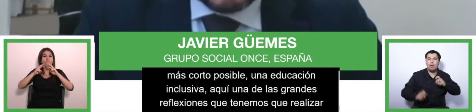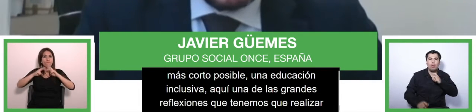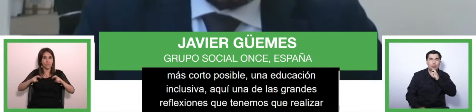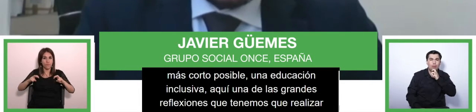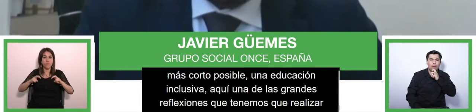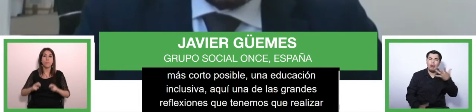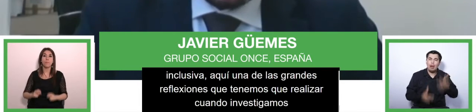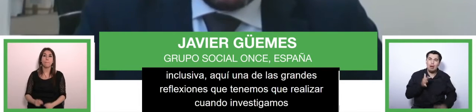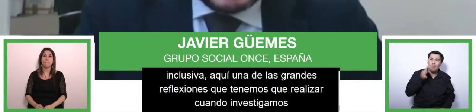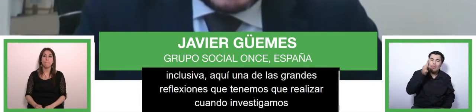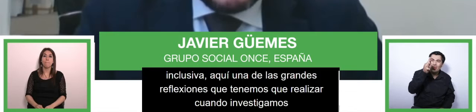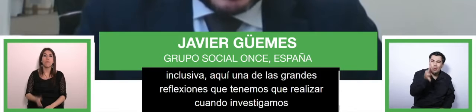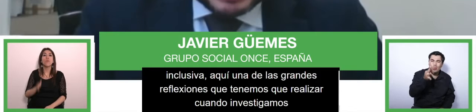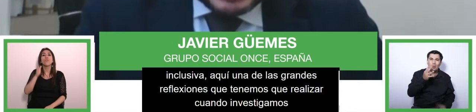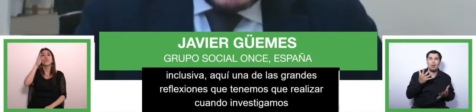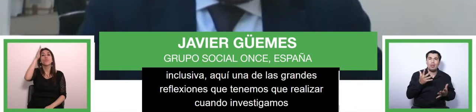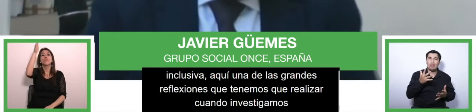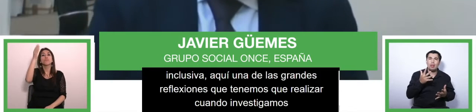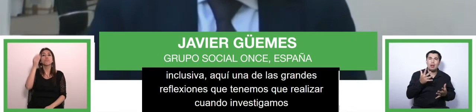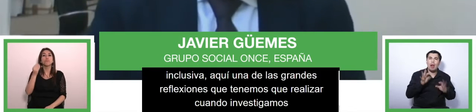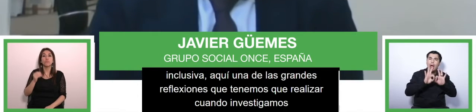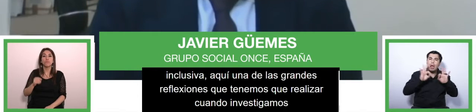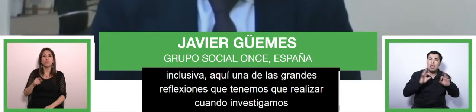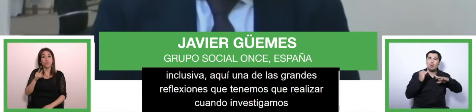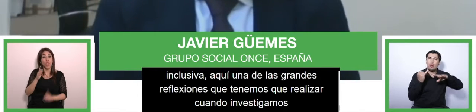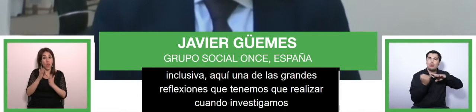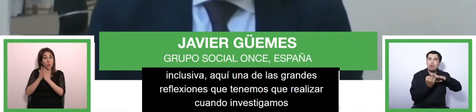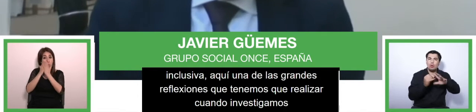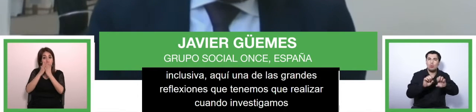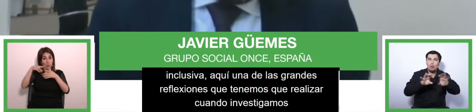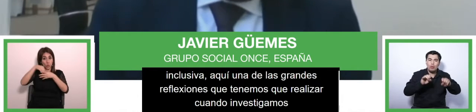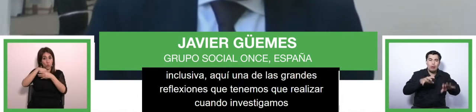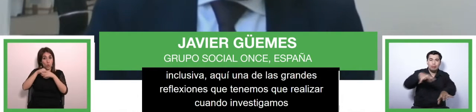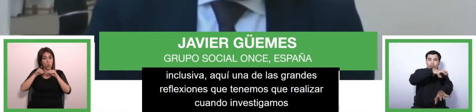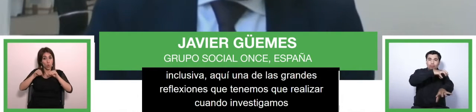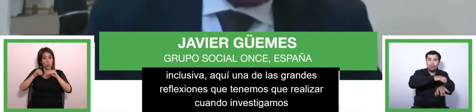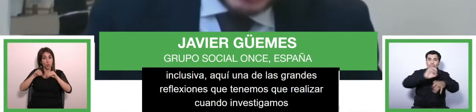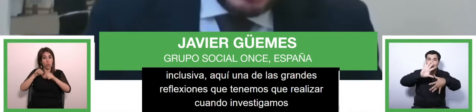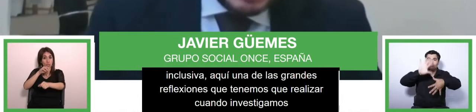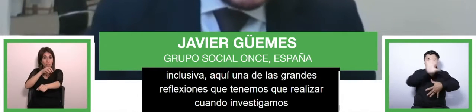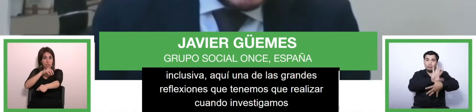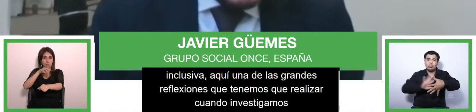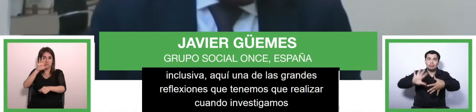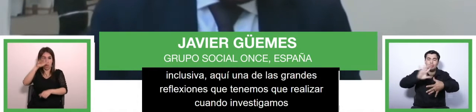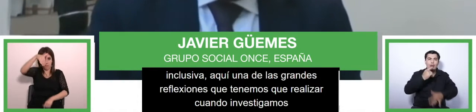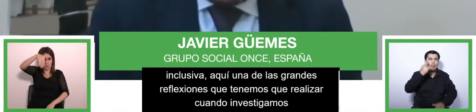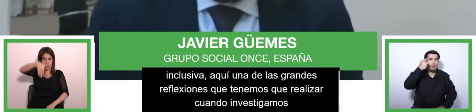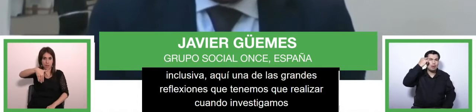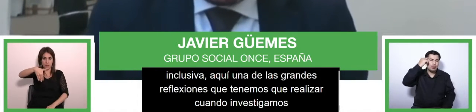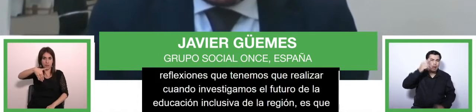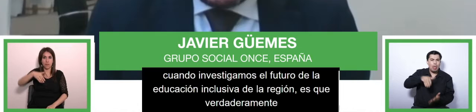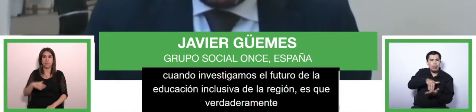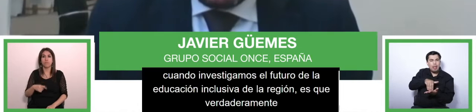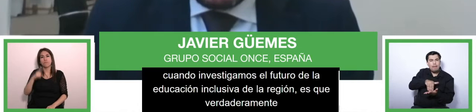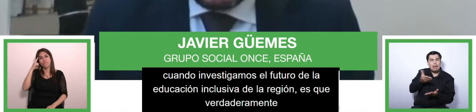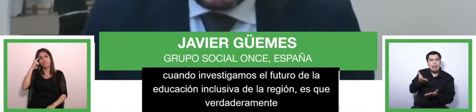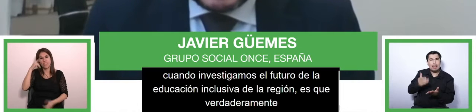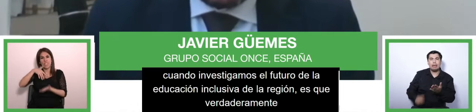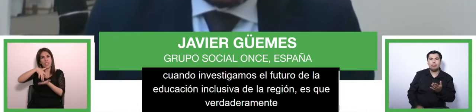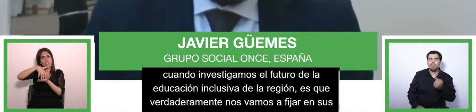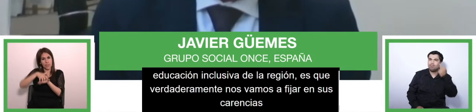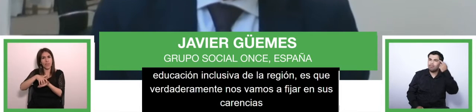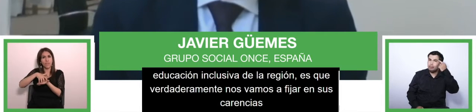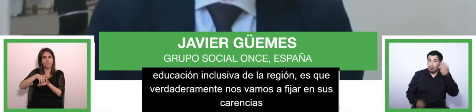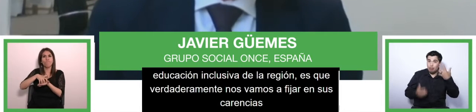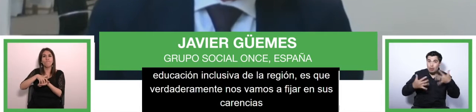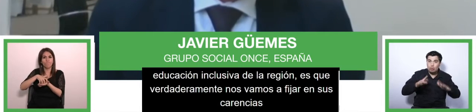el futuro de la educación inclusiva en la región es que verdaderamente nos vamos a fijar en sus carencias, pero ya nos ha señalado